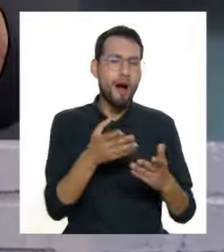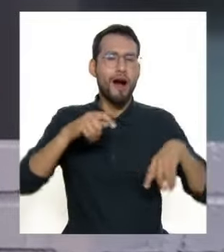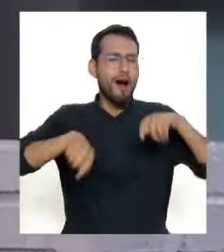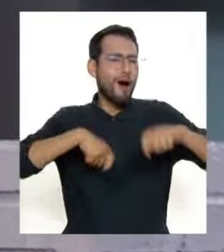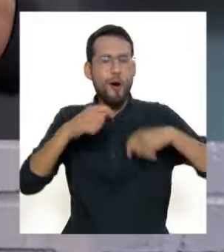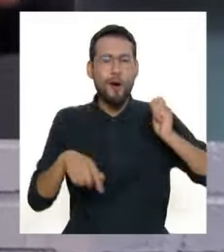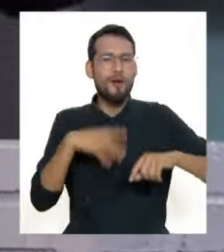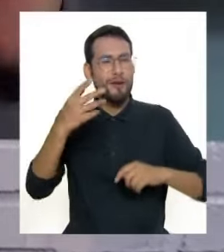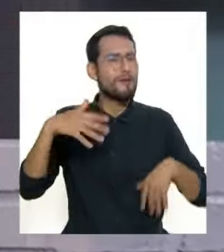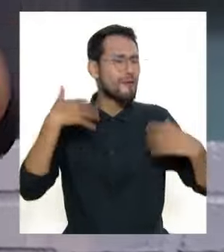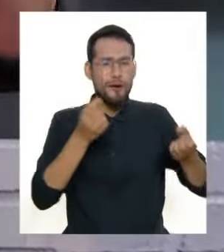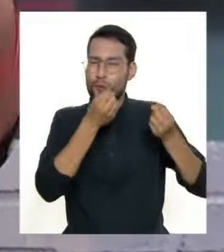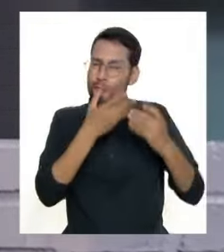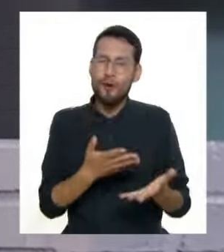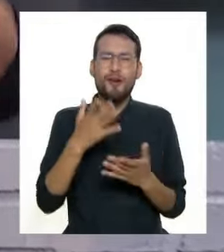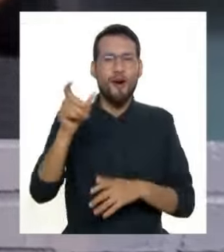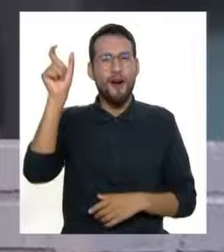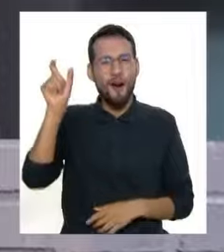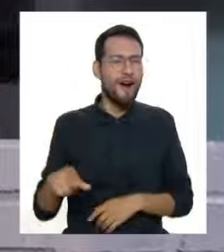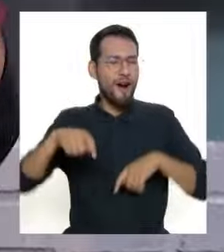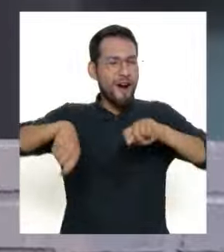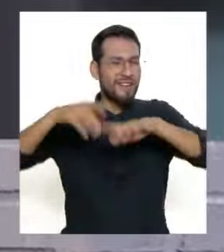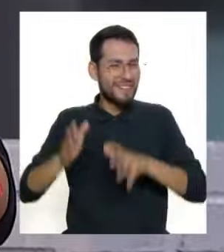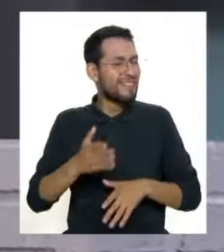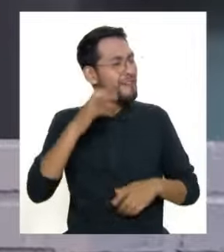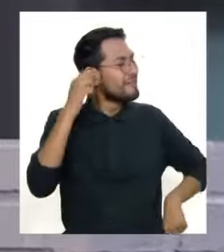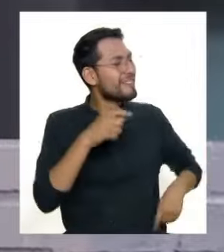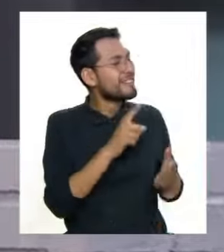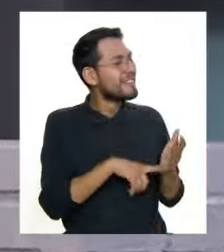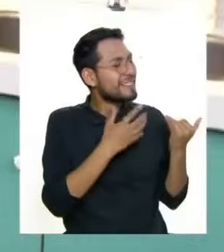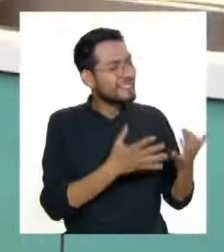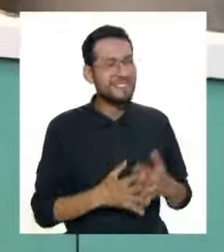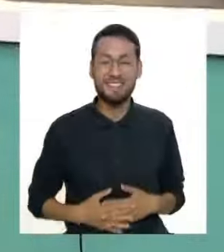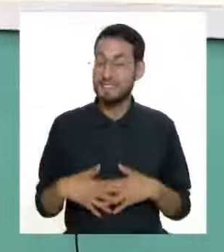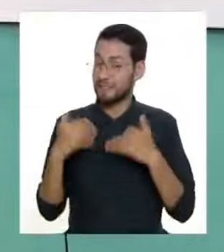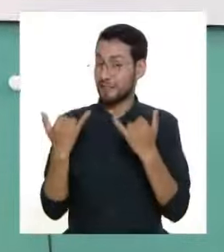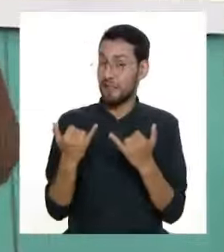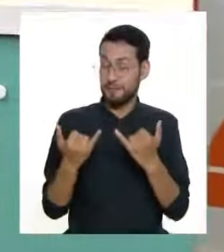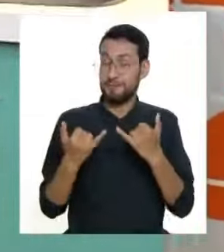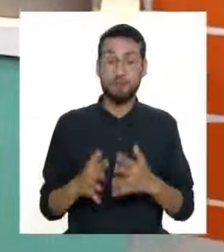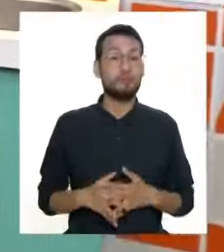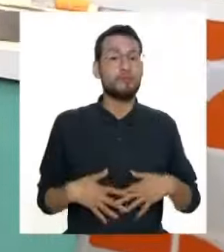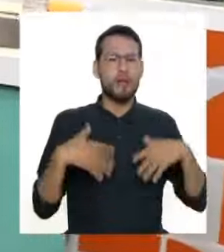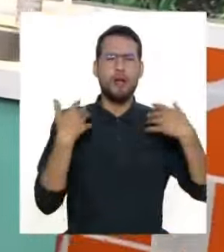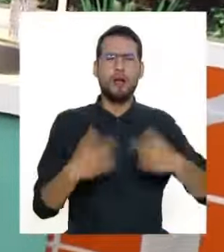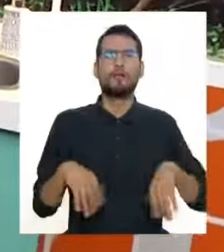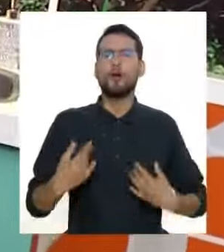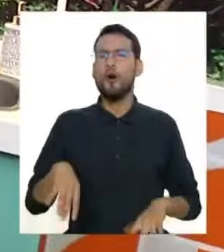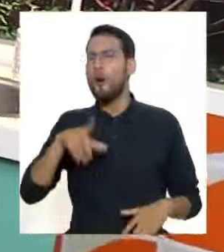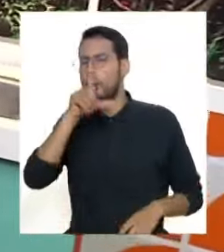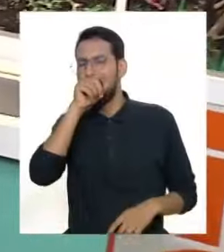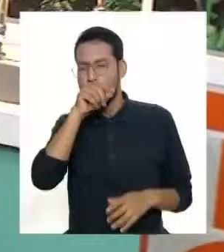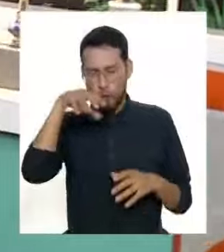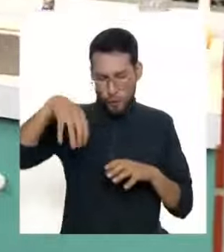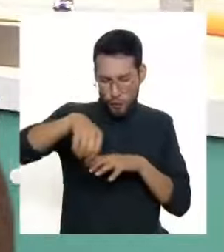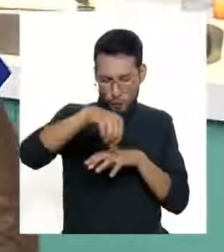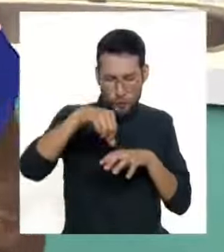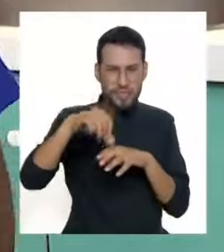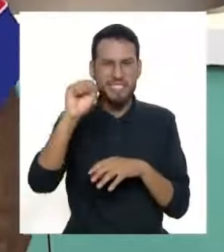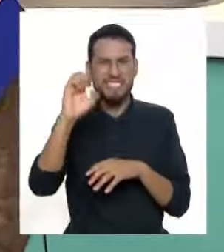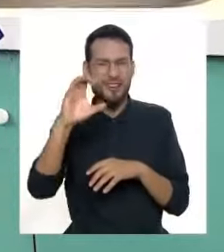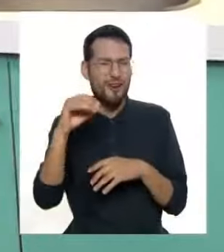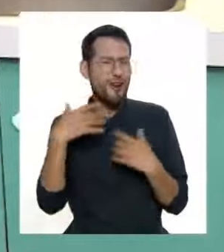plato preparado por un super chef. Pinsu, ¿qué nos vas a preparar el día de hoy? El día de hoy tenemos un seco de pollo con todos los secretitos. Así